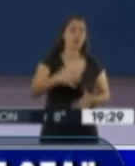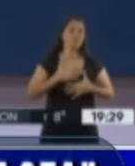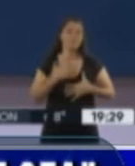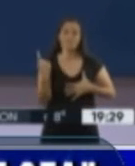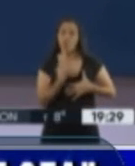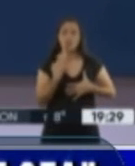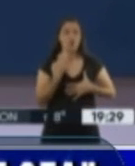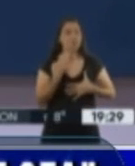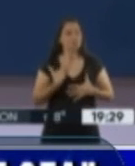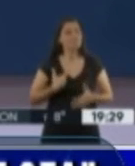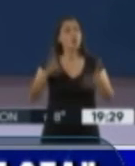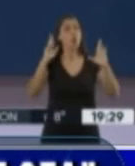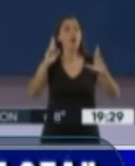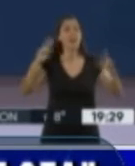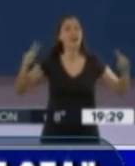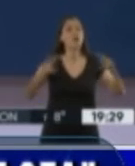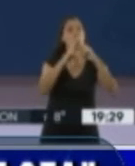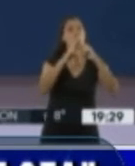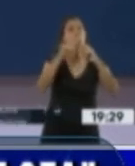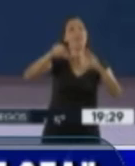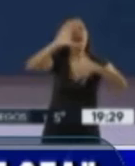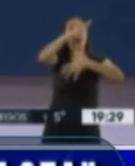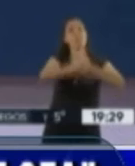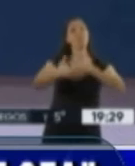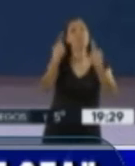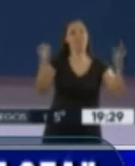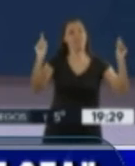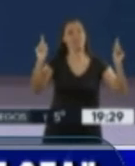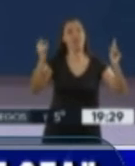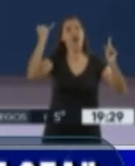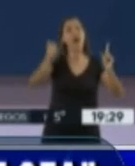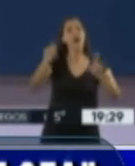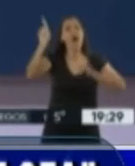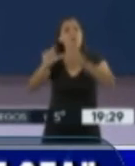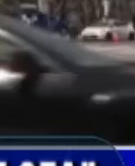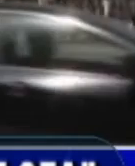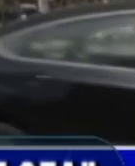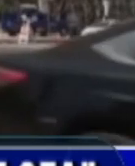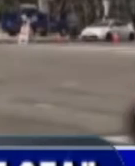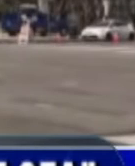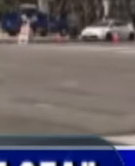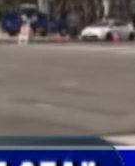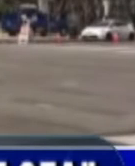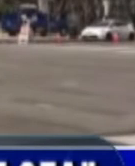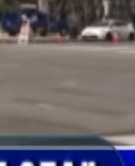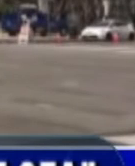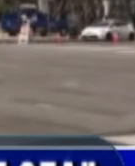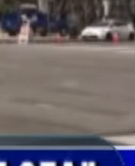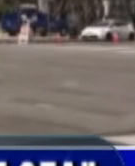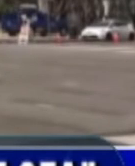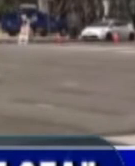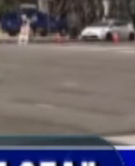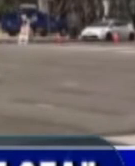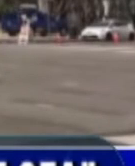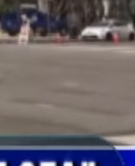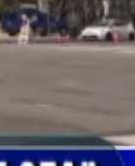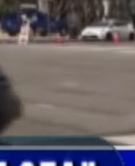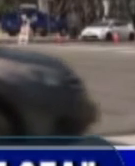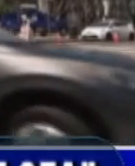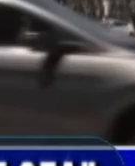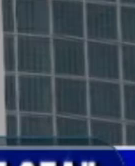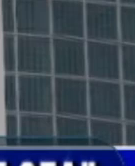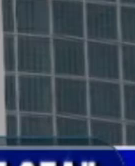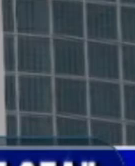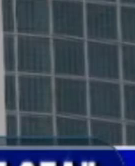Alberto Fernández también mencionó el golpe de Estado y señaló como parte de su discurso que se